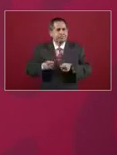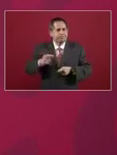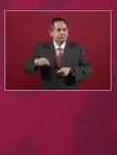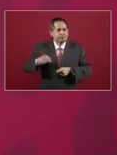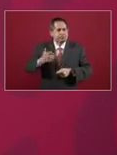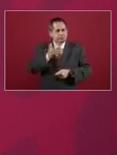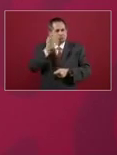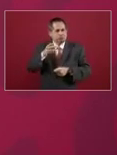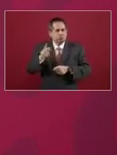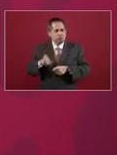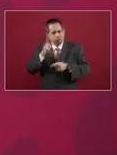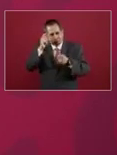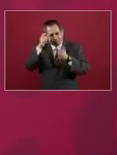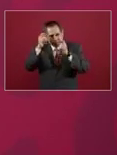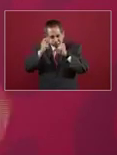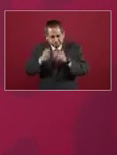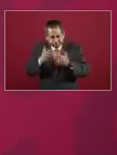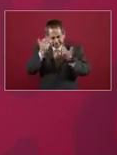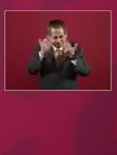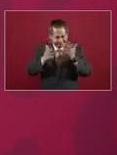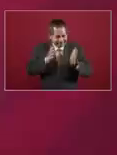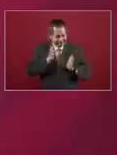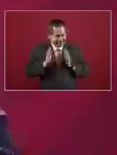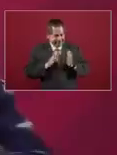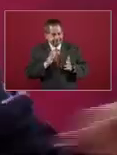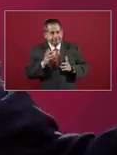sabían, y